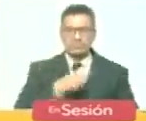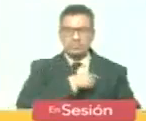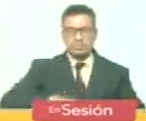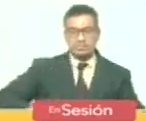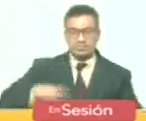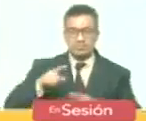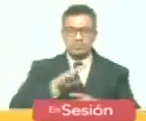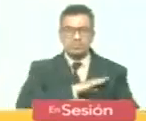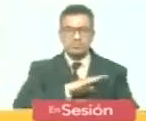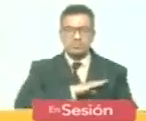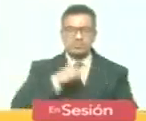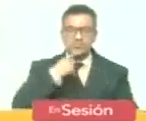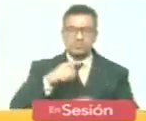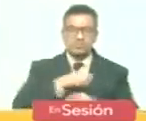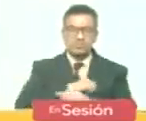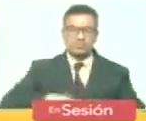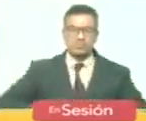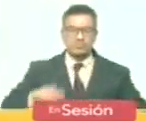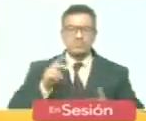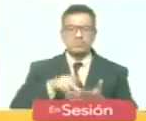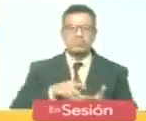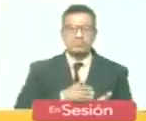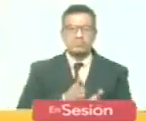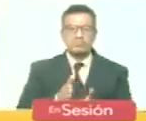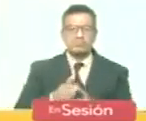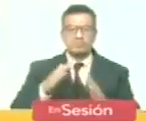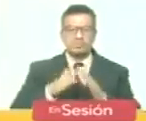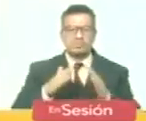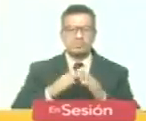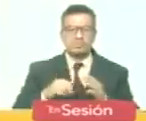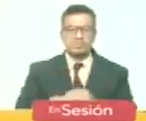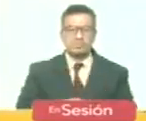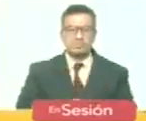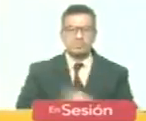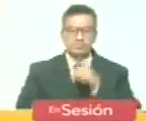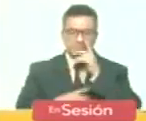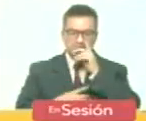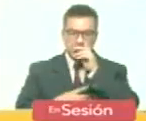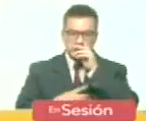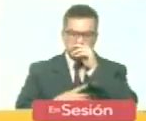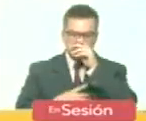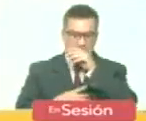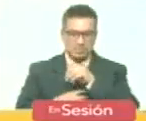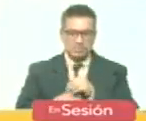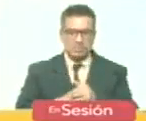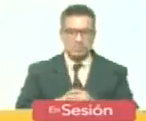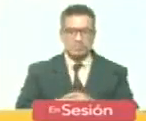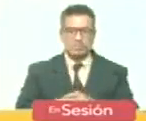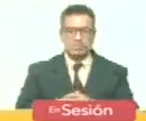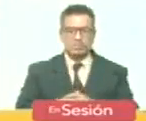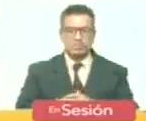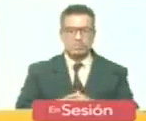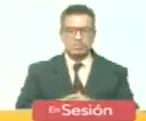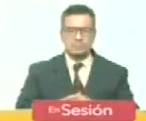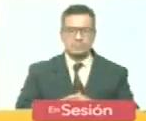legítimo soy yo. Y se fue para su casa ahí en la Chelal. Bueno, y después lo